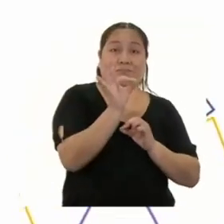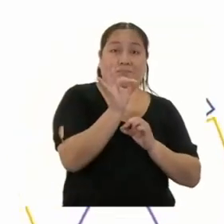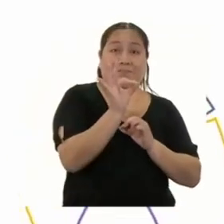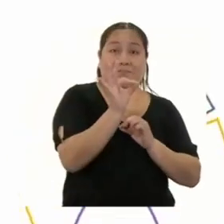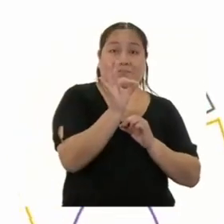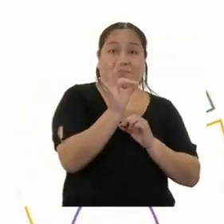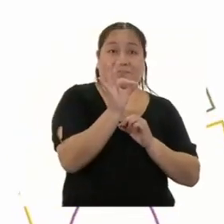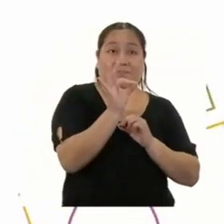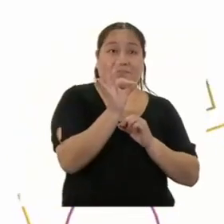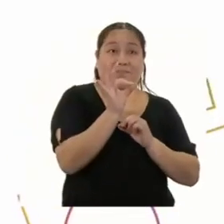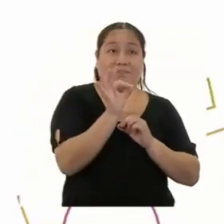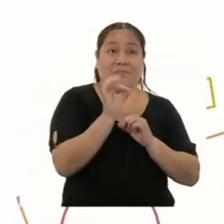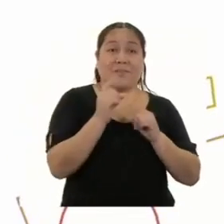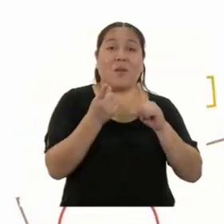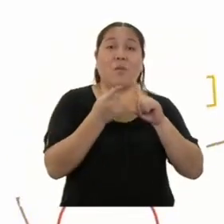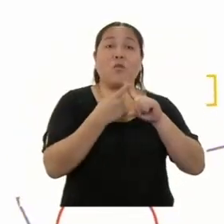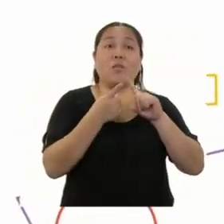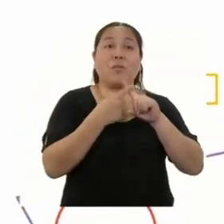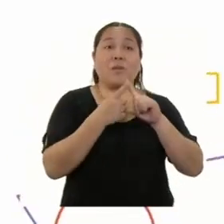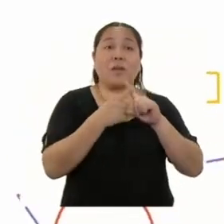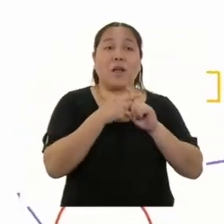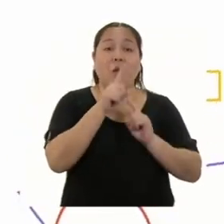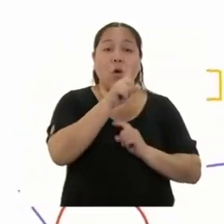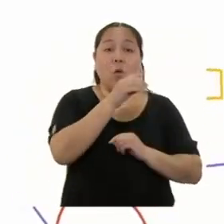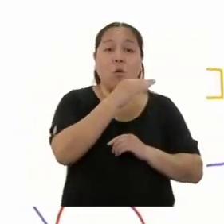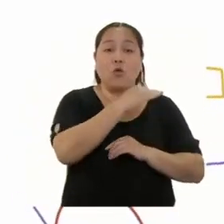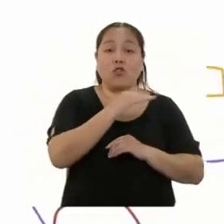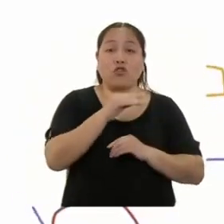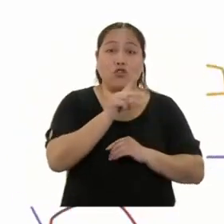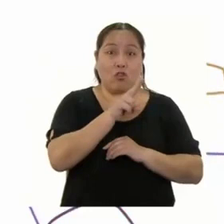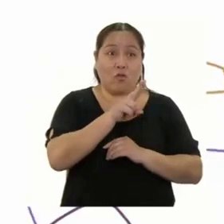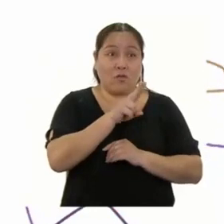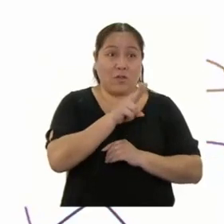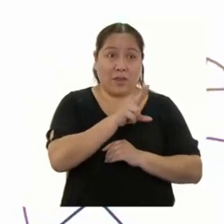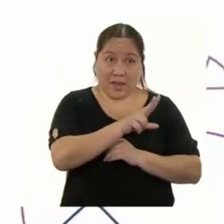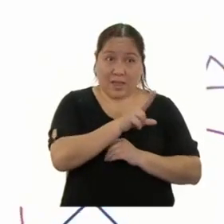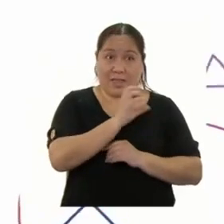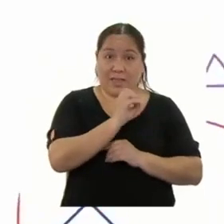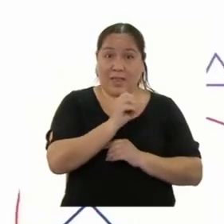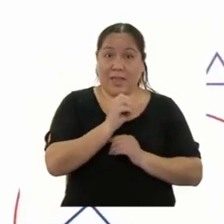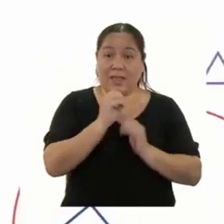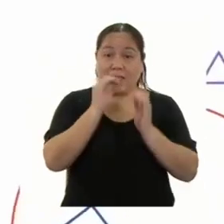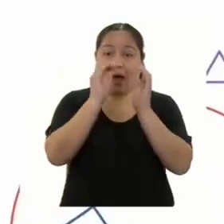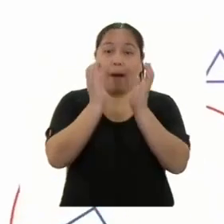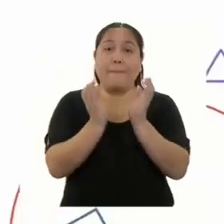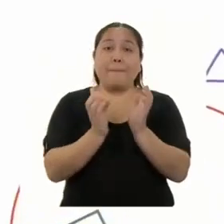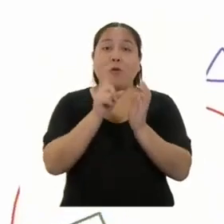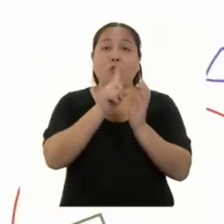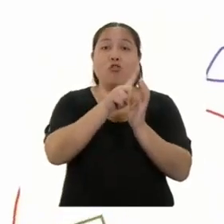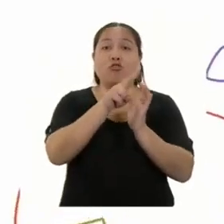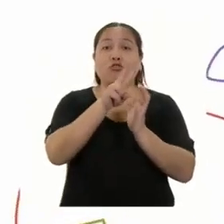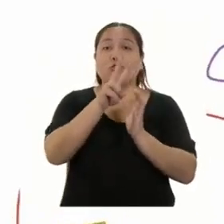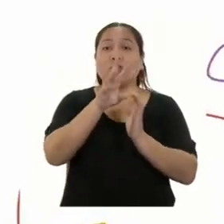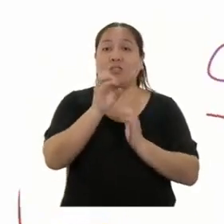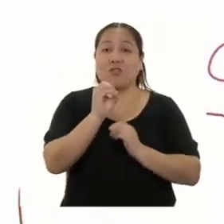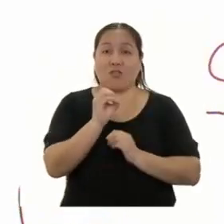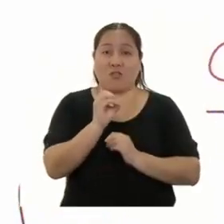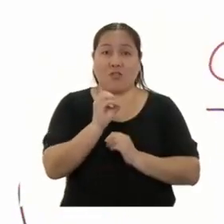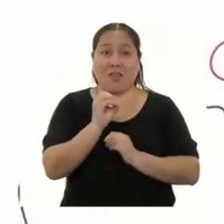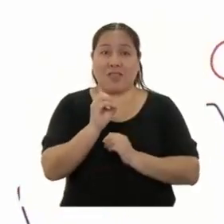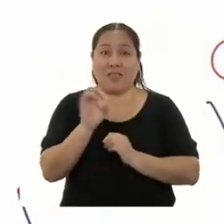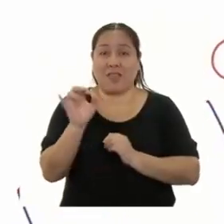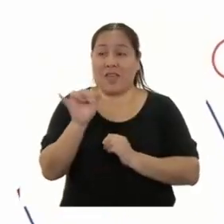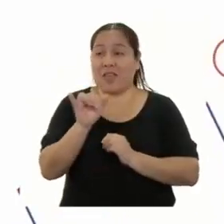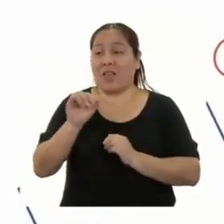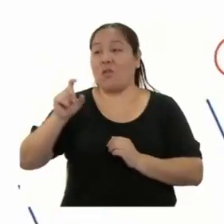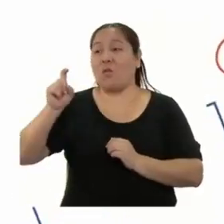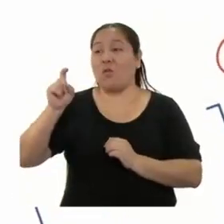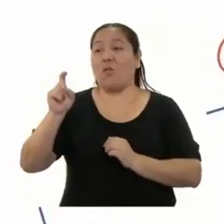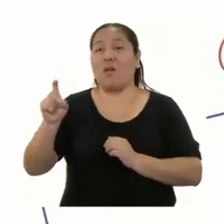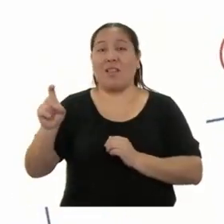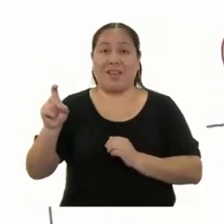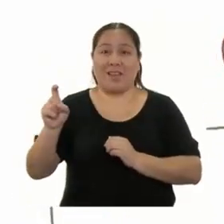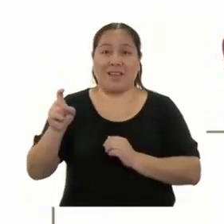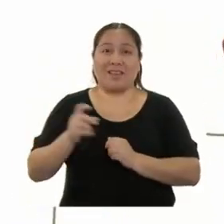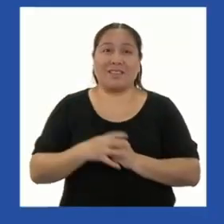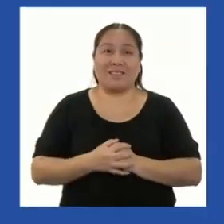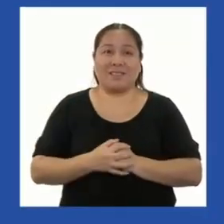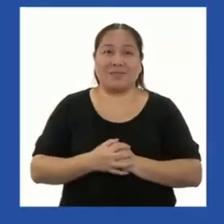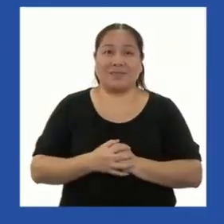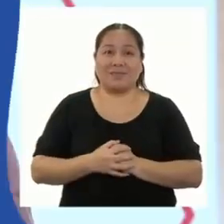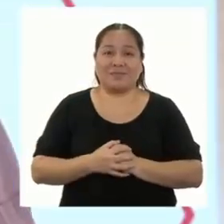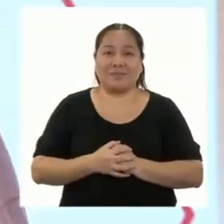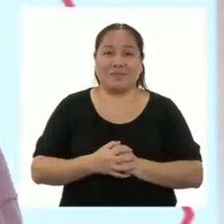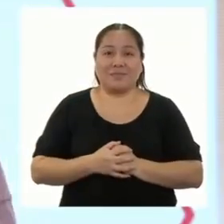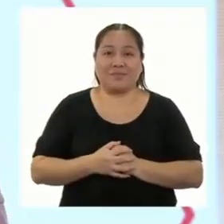y ahora pasaría a multiplicar. Sí, muy bien. 1 entre 30 por 120 es igual a